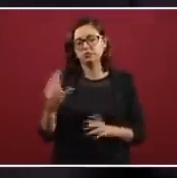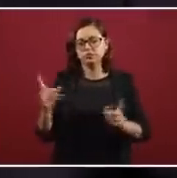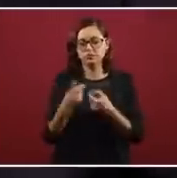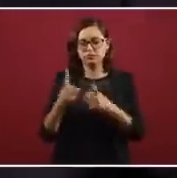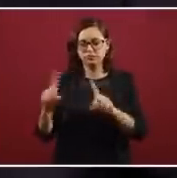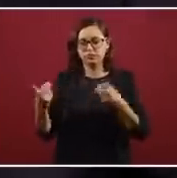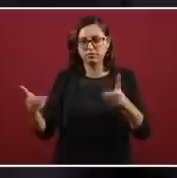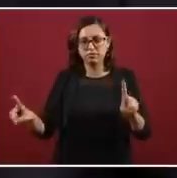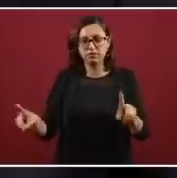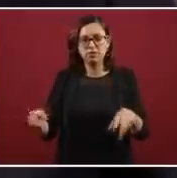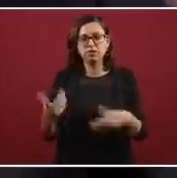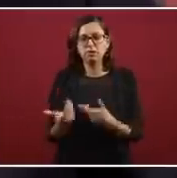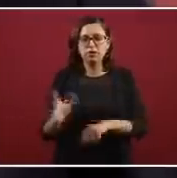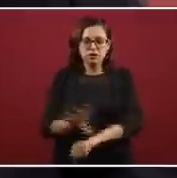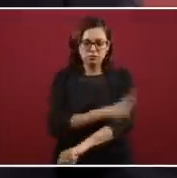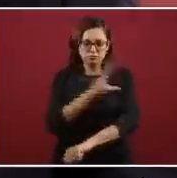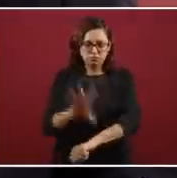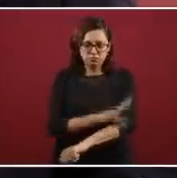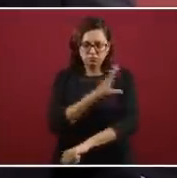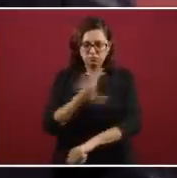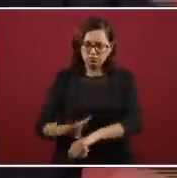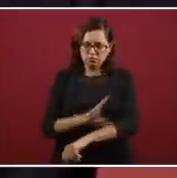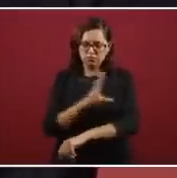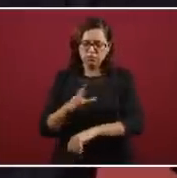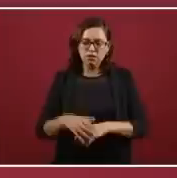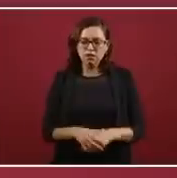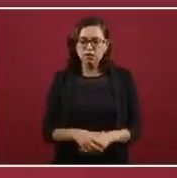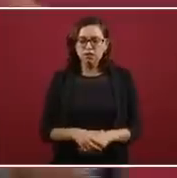el sector energético,